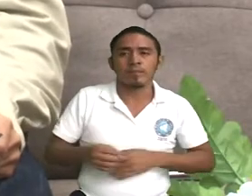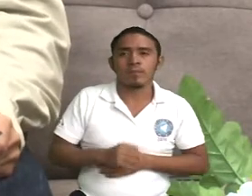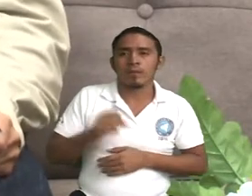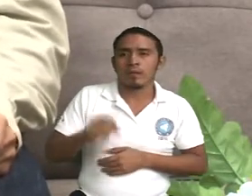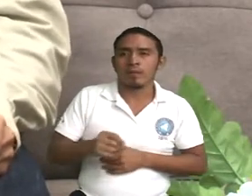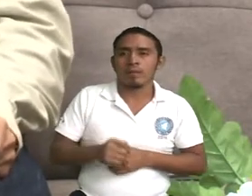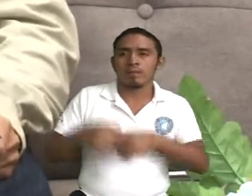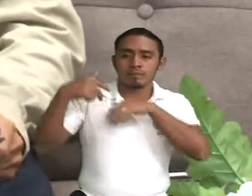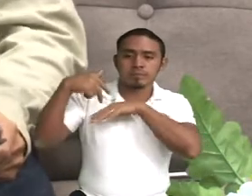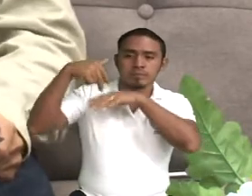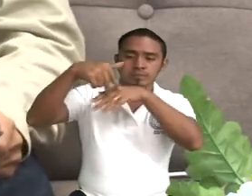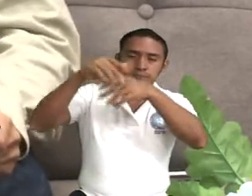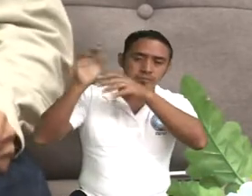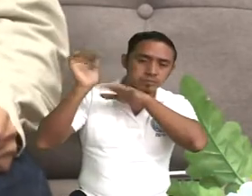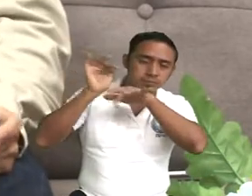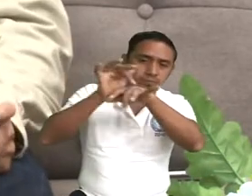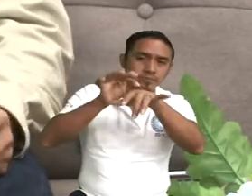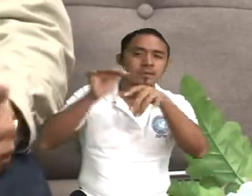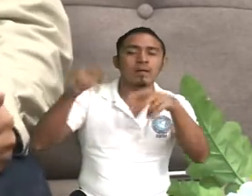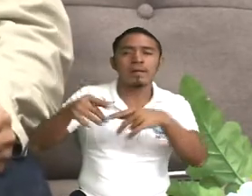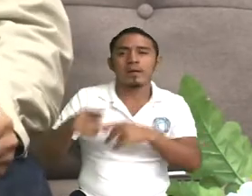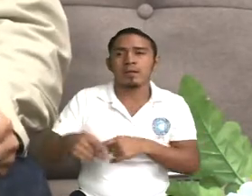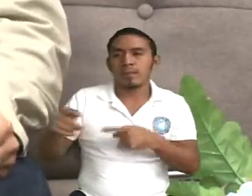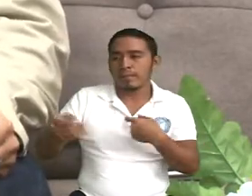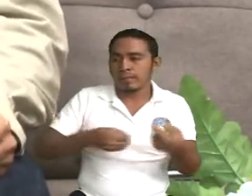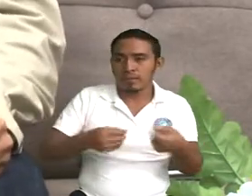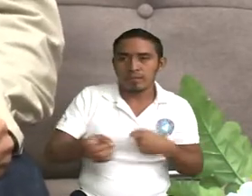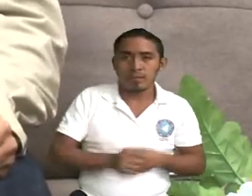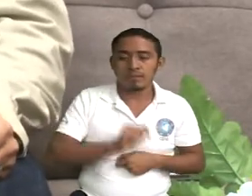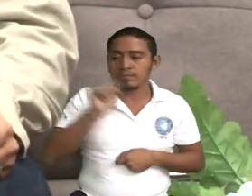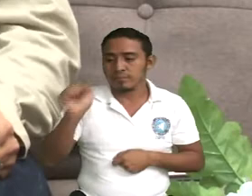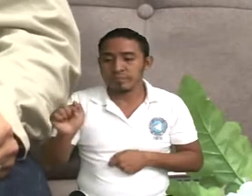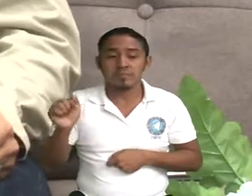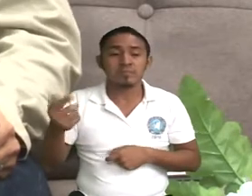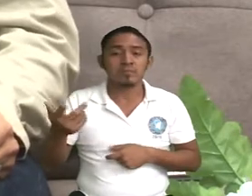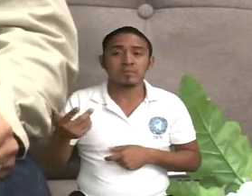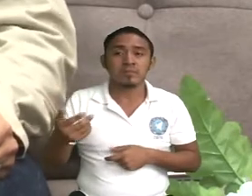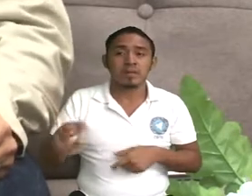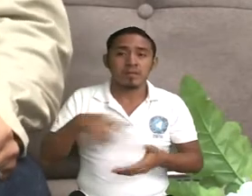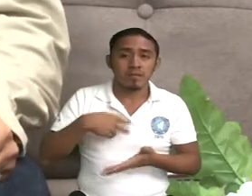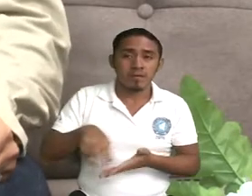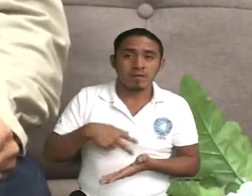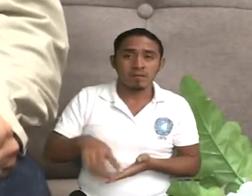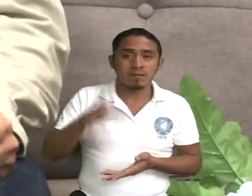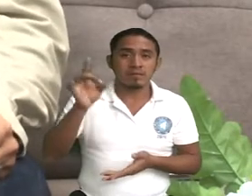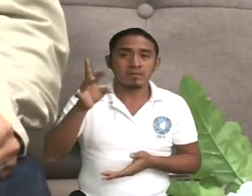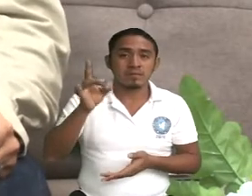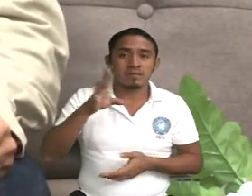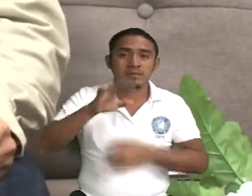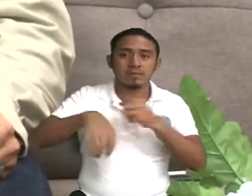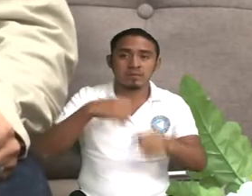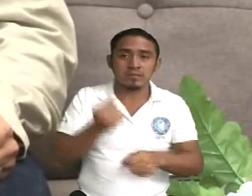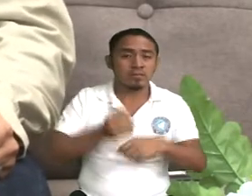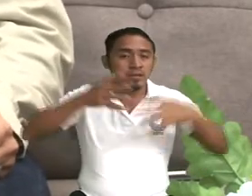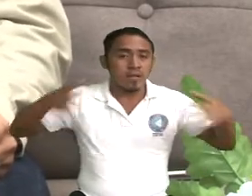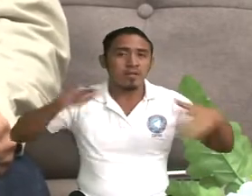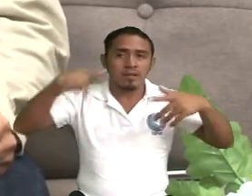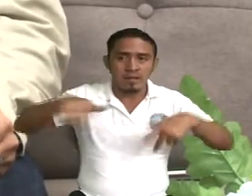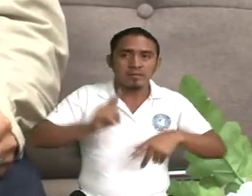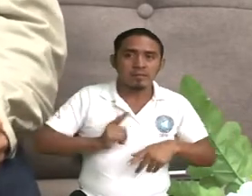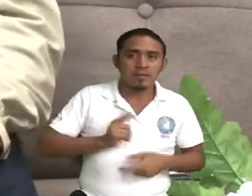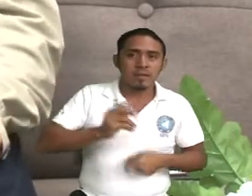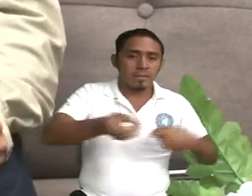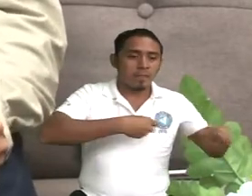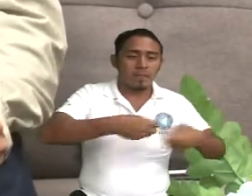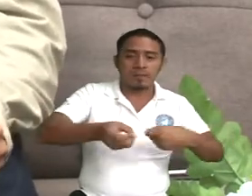una procesión, ahí están los emprendedores. Si aquí hay una fiesta de 15 años que es grande, ahí están los